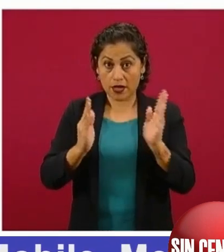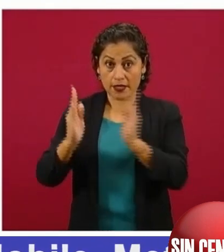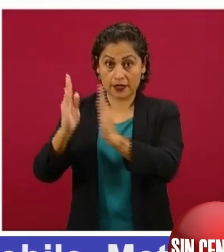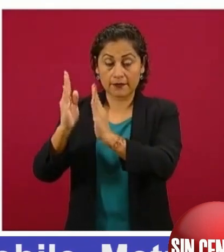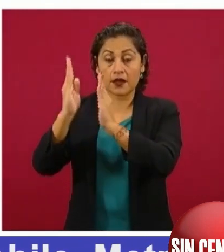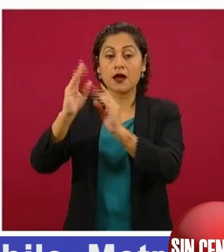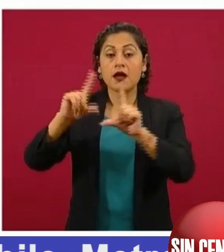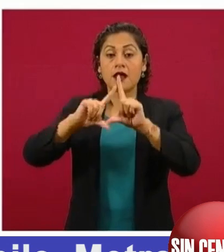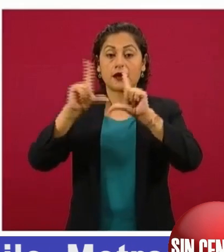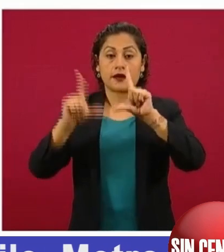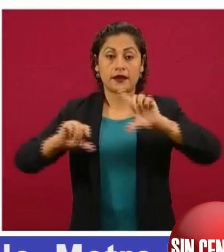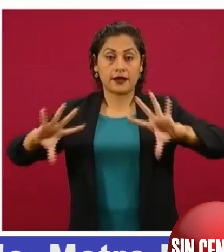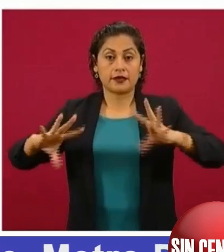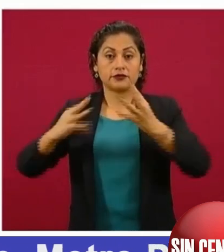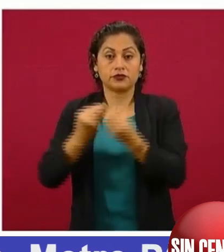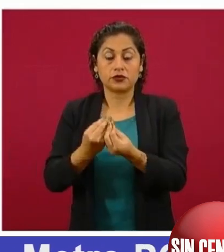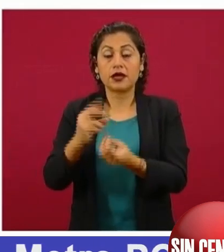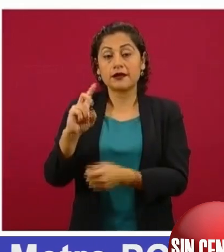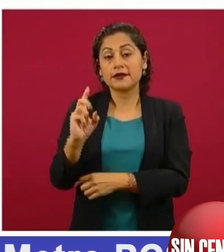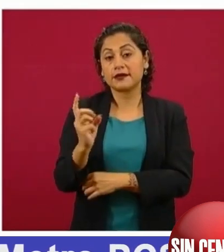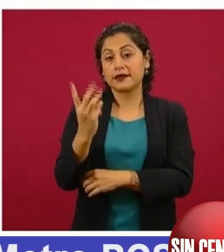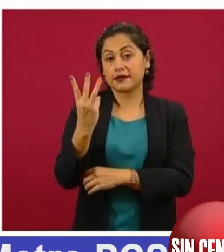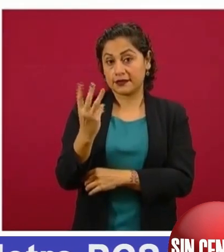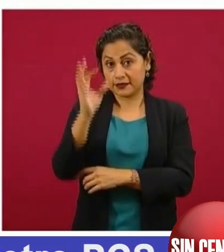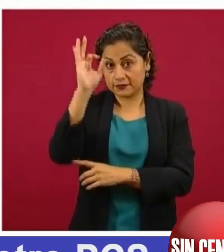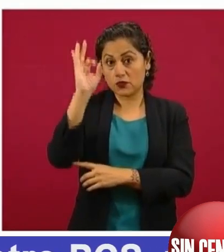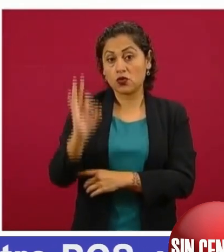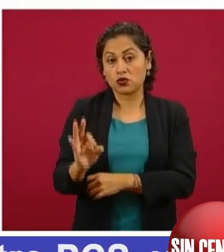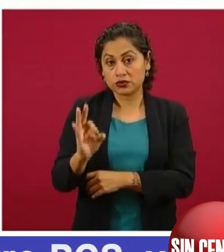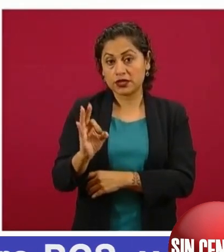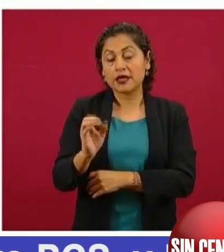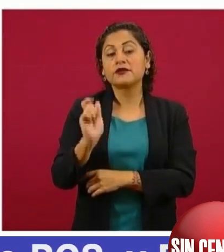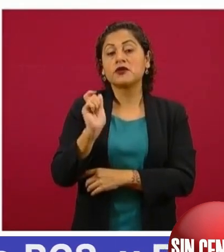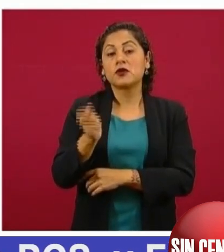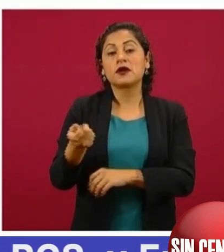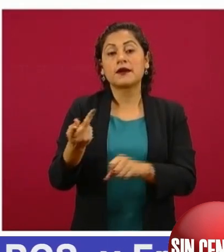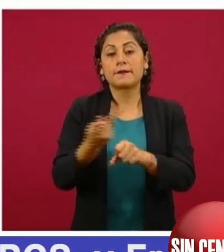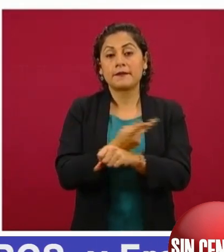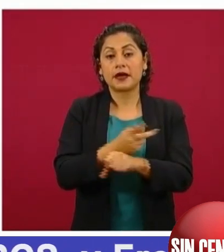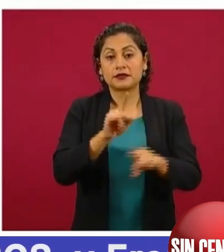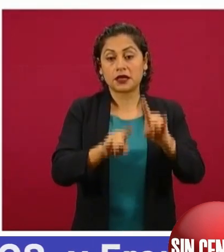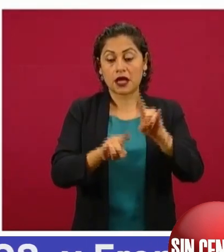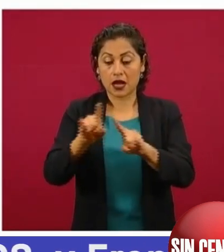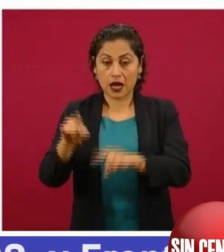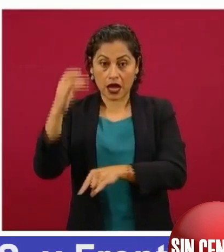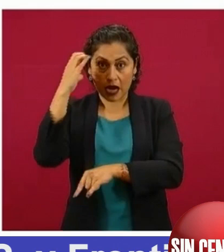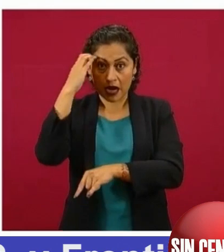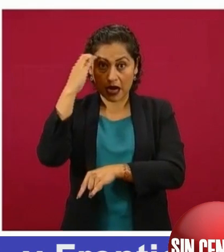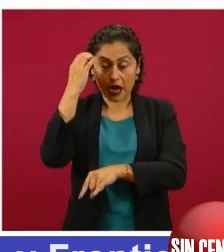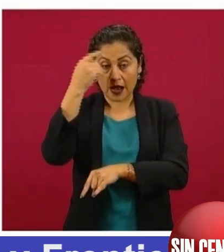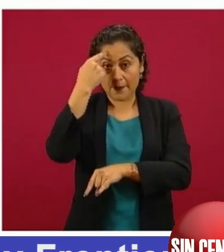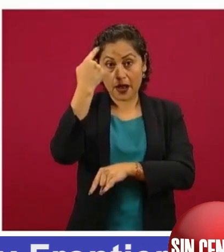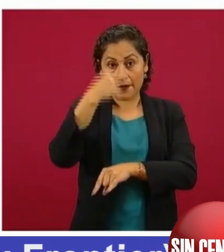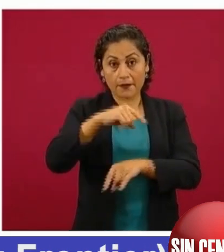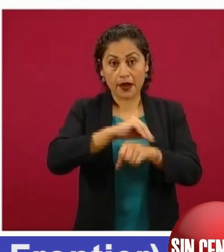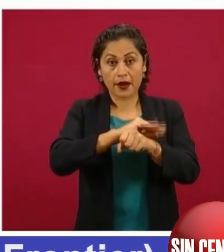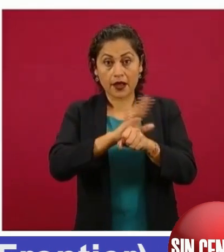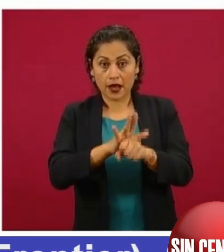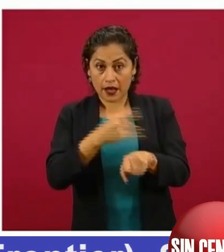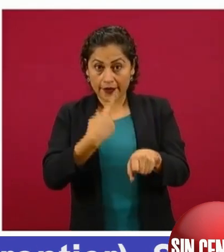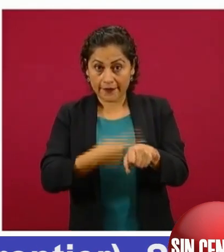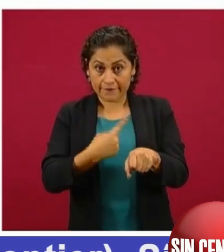ocupación nacional, que es de 33%, la tercera parte de las camas que han sido destinadas para COVID-19, que